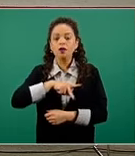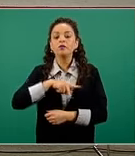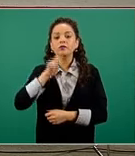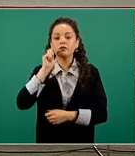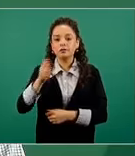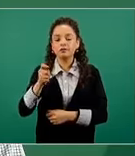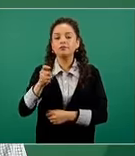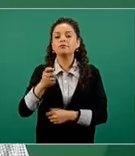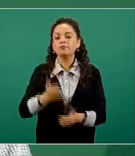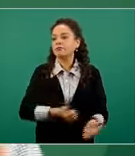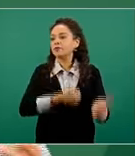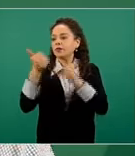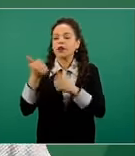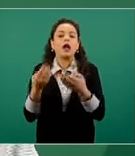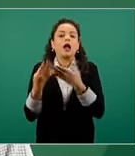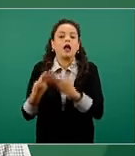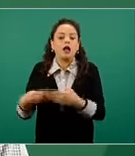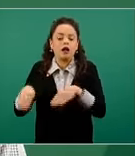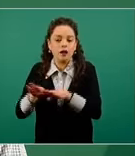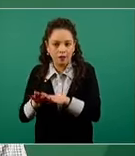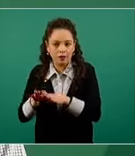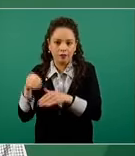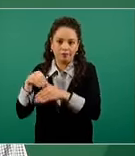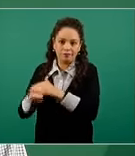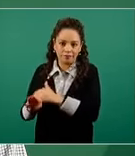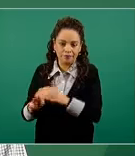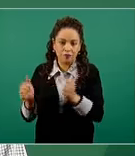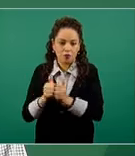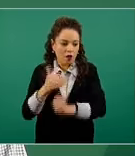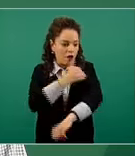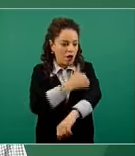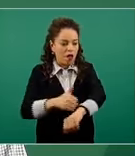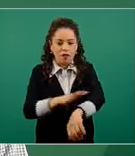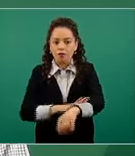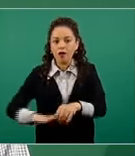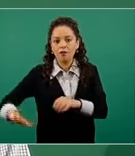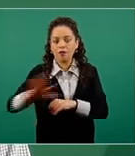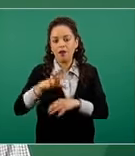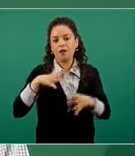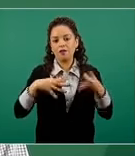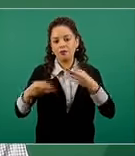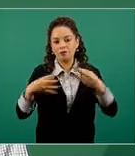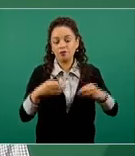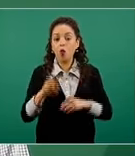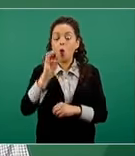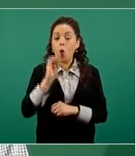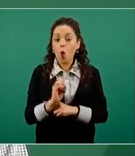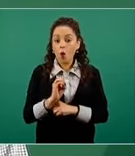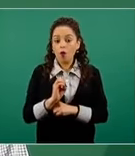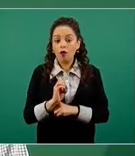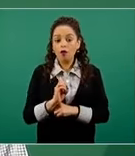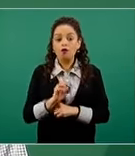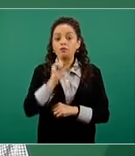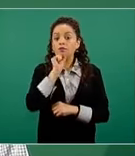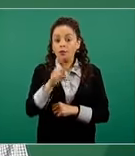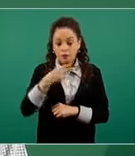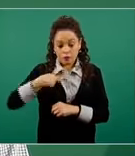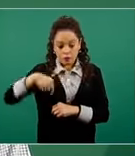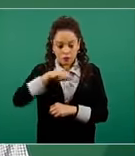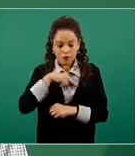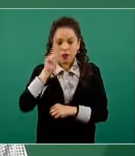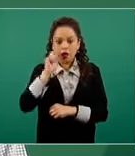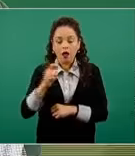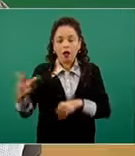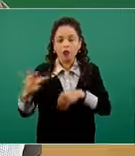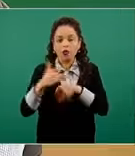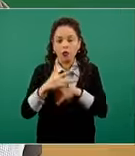nuestro domicilio, no los introduzcan con nuestros seres queridos o familiares, o no nos permitan que nosotros mismos, al tocarnos, que